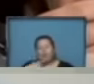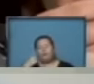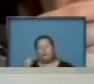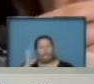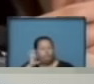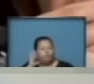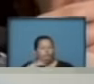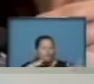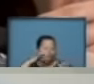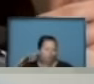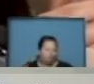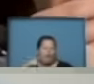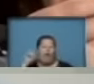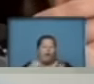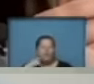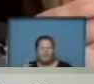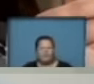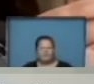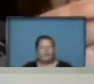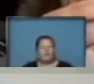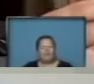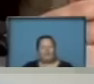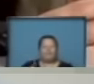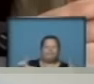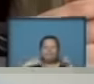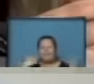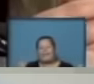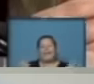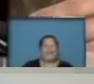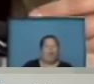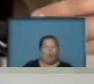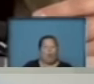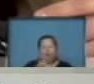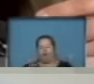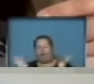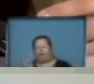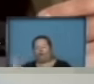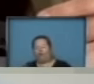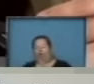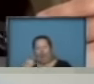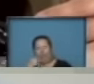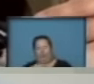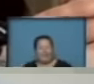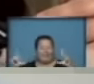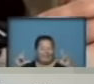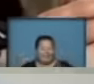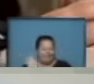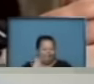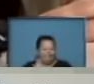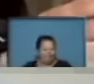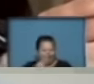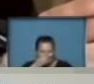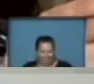entonces todo tipo de voces. Ya comenzaron esta pantomima de la reunión con los otros dirigentes, que esa foto tiene tanto valor como